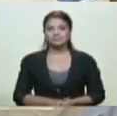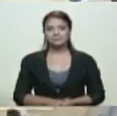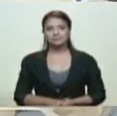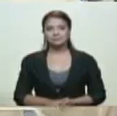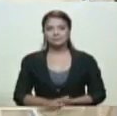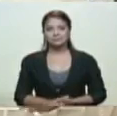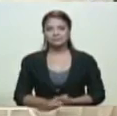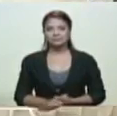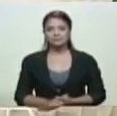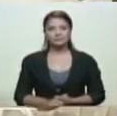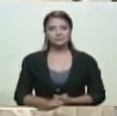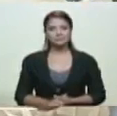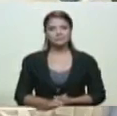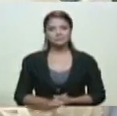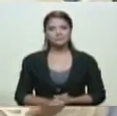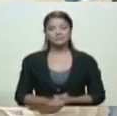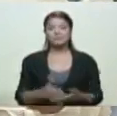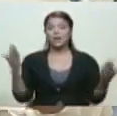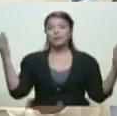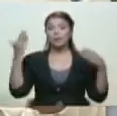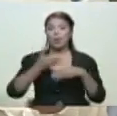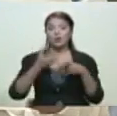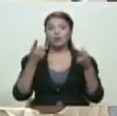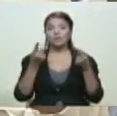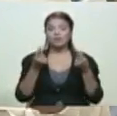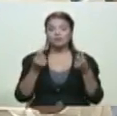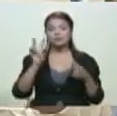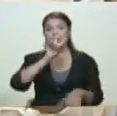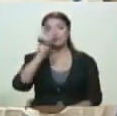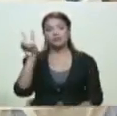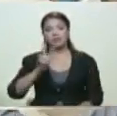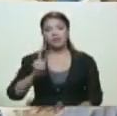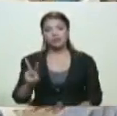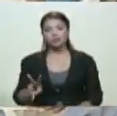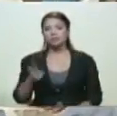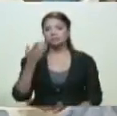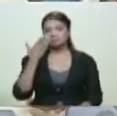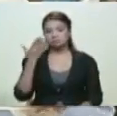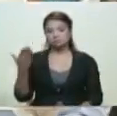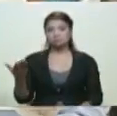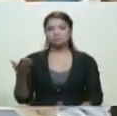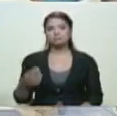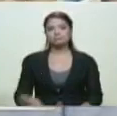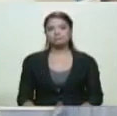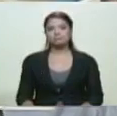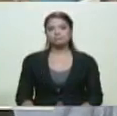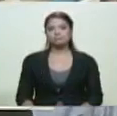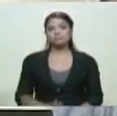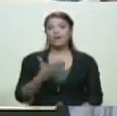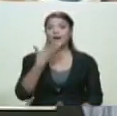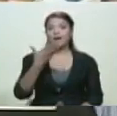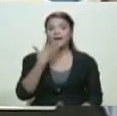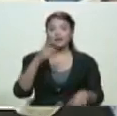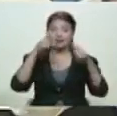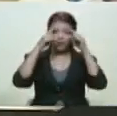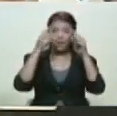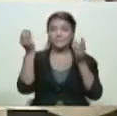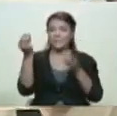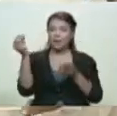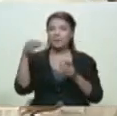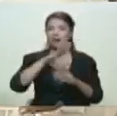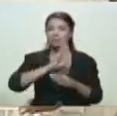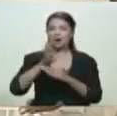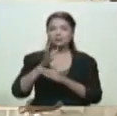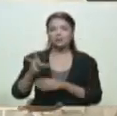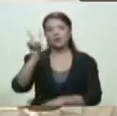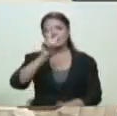acciones dirigidas al bloqueo financiero de Venezuela. Ahí está. Gracias a Julio Borges, más sanciones